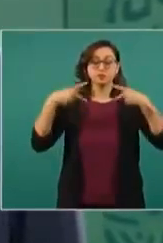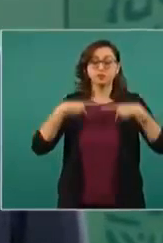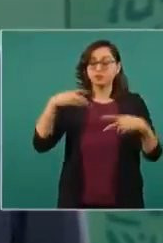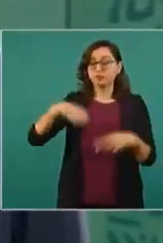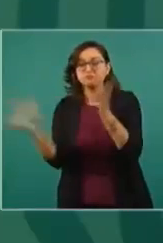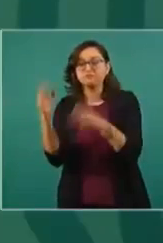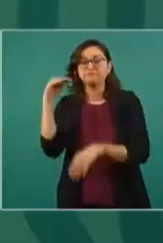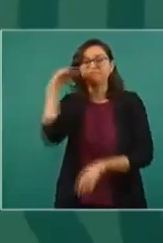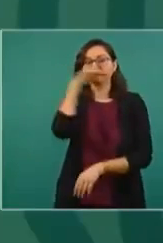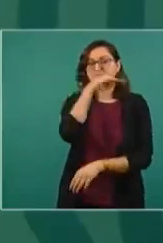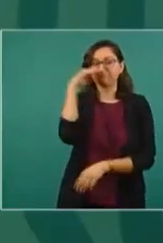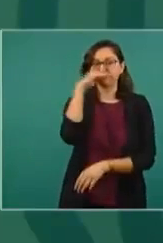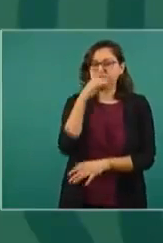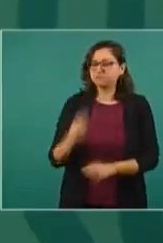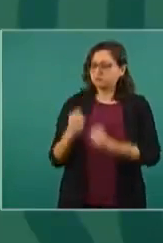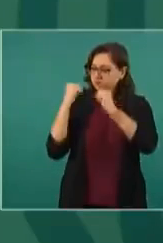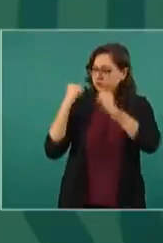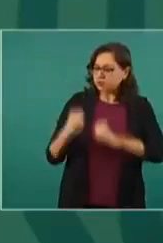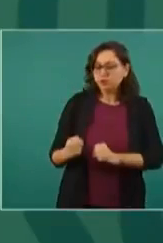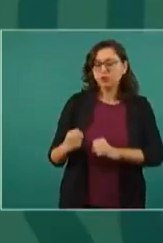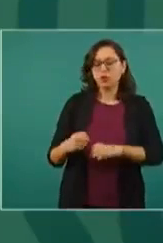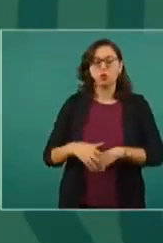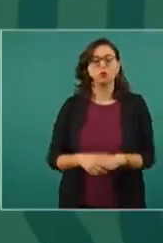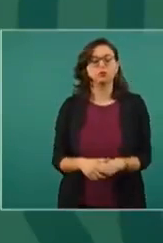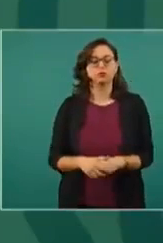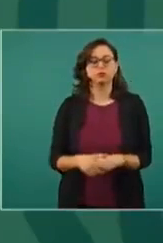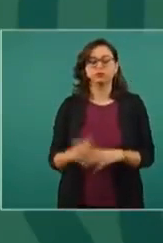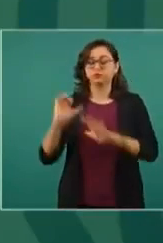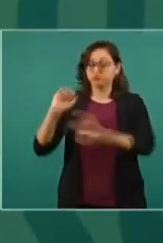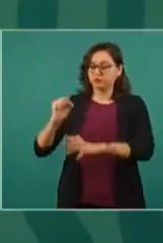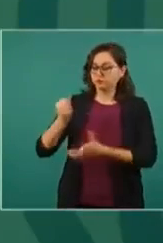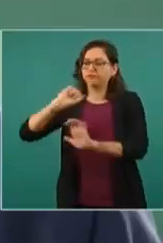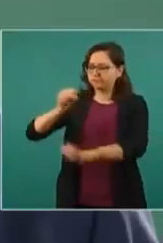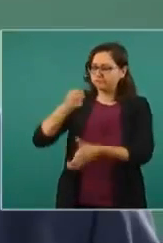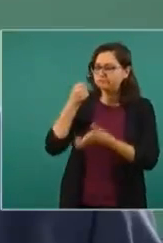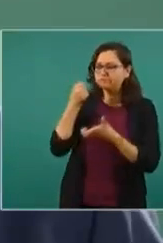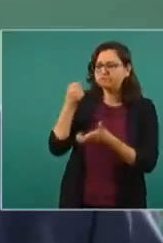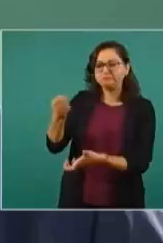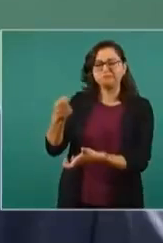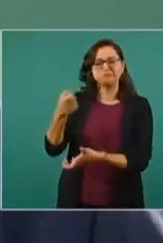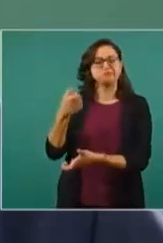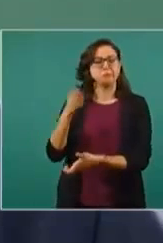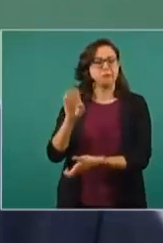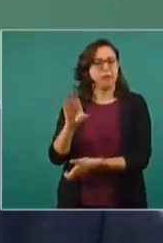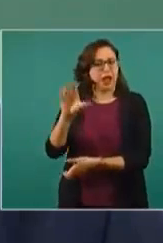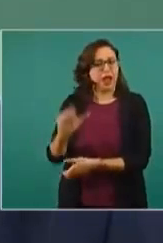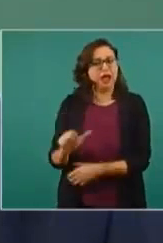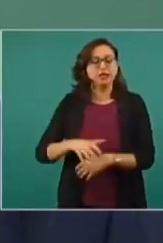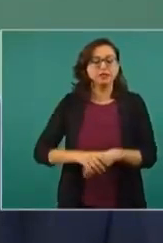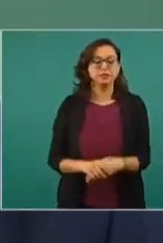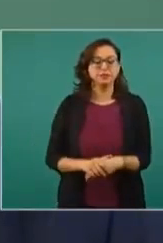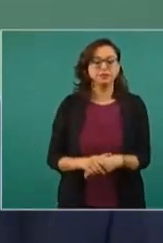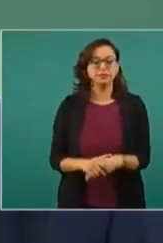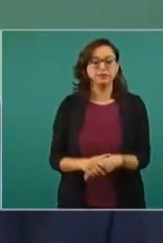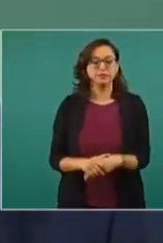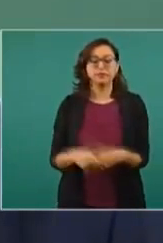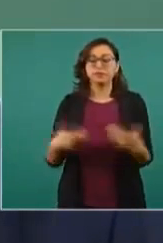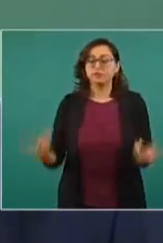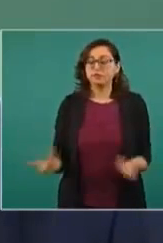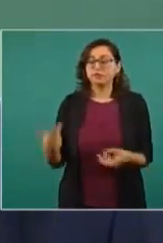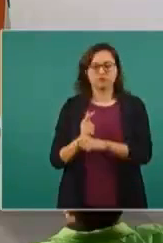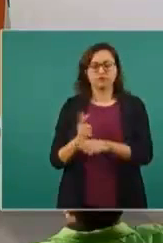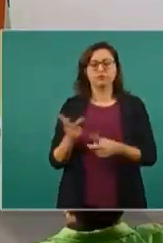en el arroz a lo largo de esta gestión. La Organización Mexicanos contra la Corrupción y la Impunidad ha documentado que hasta noviembre de 2020